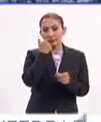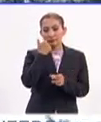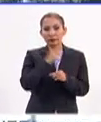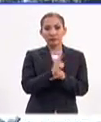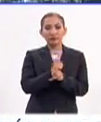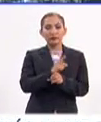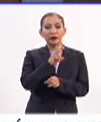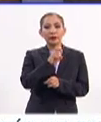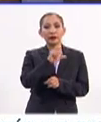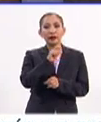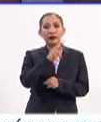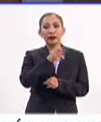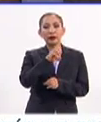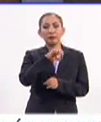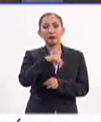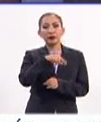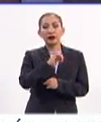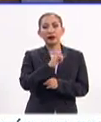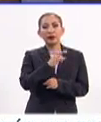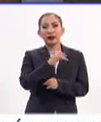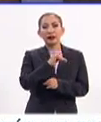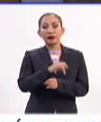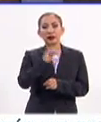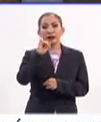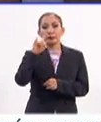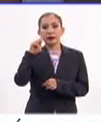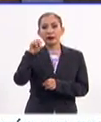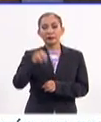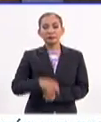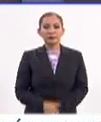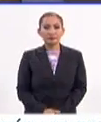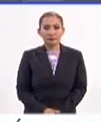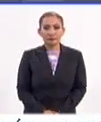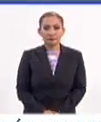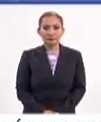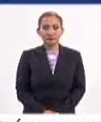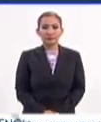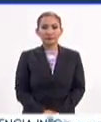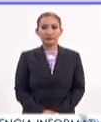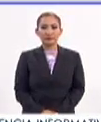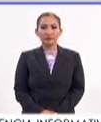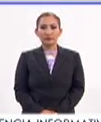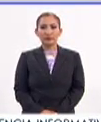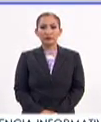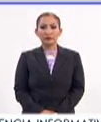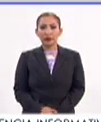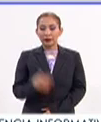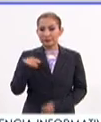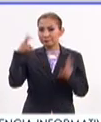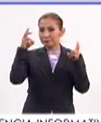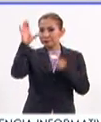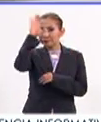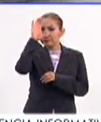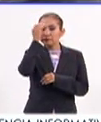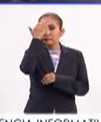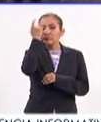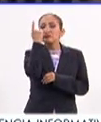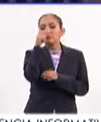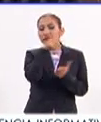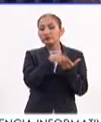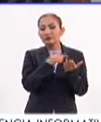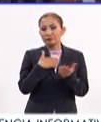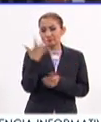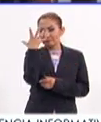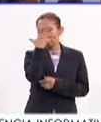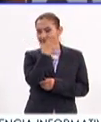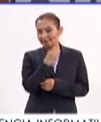la licenciada Valeria Magdalena Garduño del Instituto Politécnico Nacional. Y en la cultura, conoce uno de los